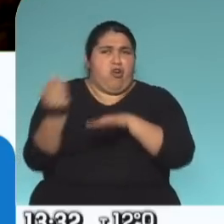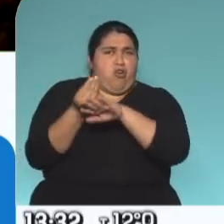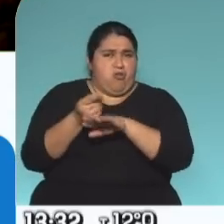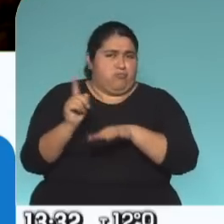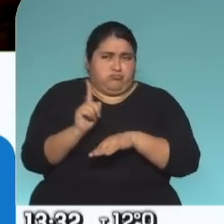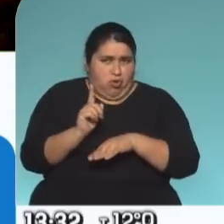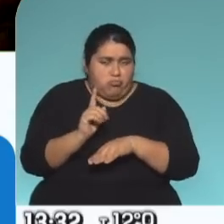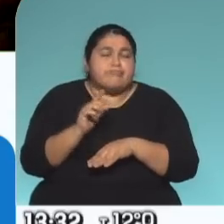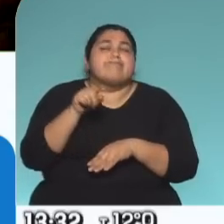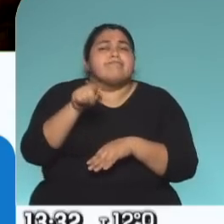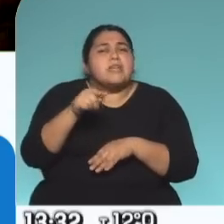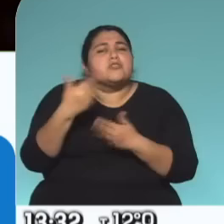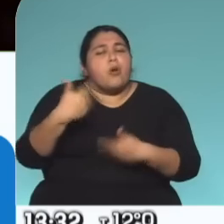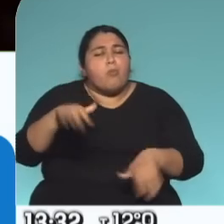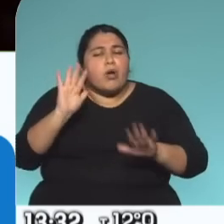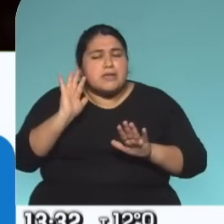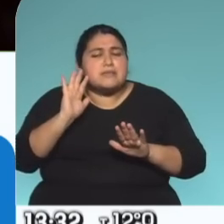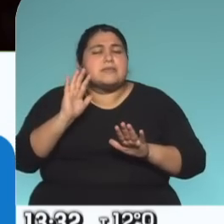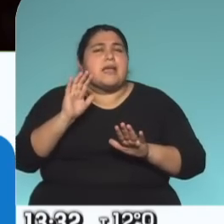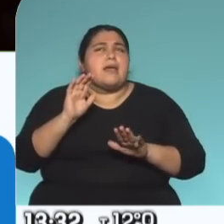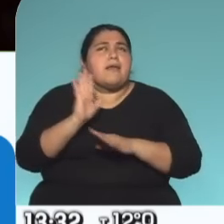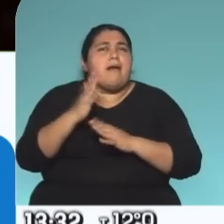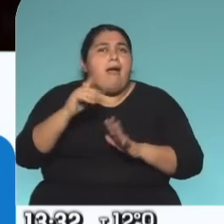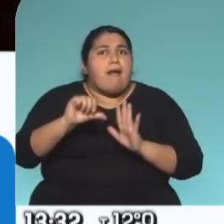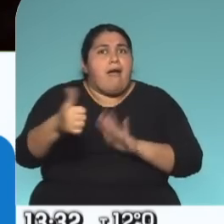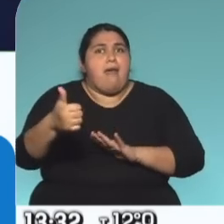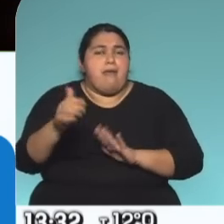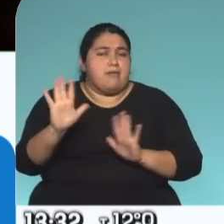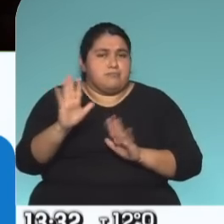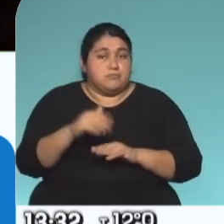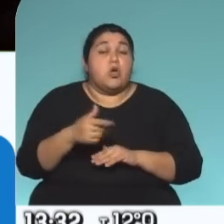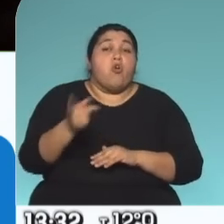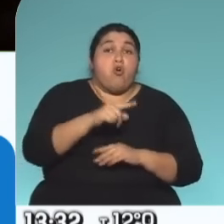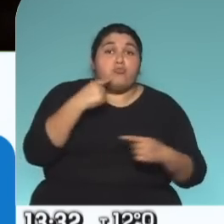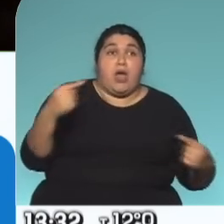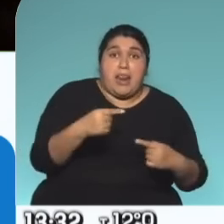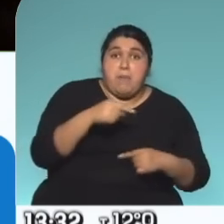recuperación y estas posibilidades de victoria. En cambio, sus rivales